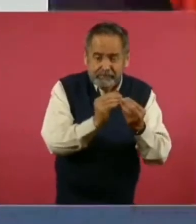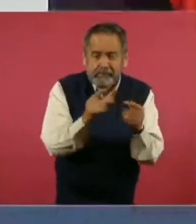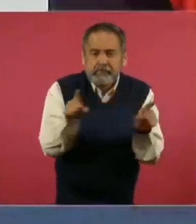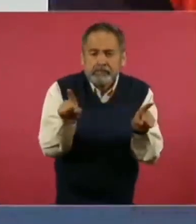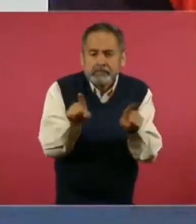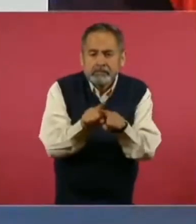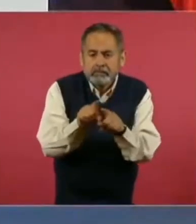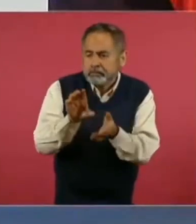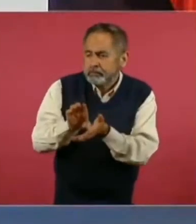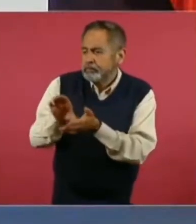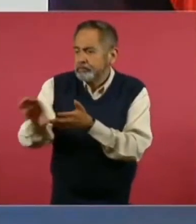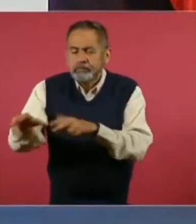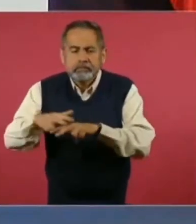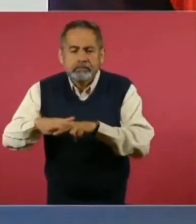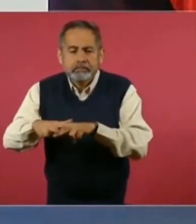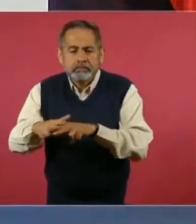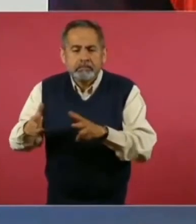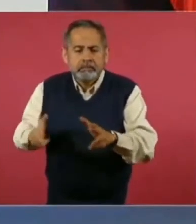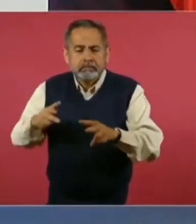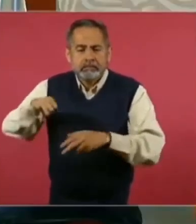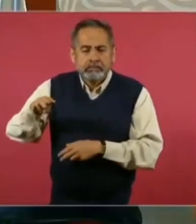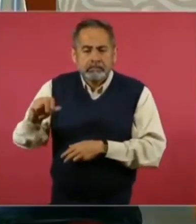en el tren